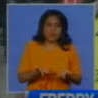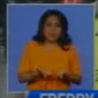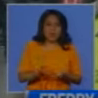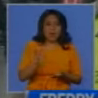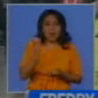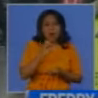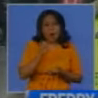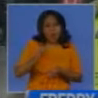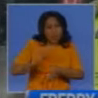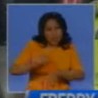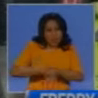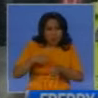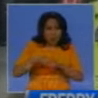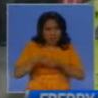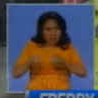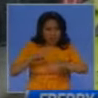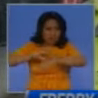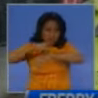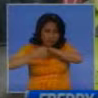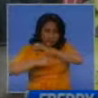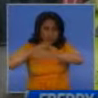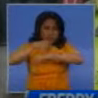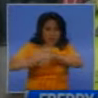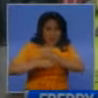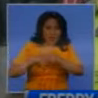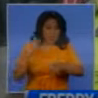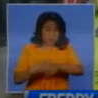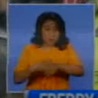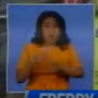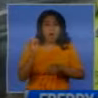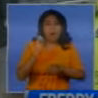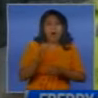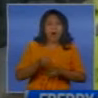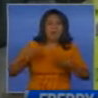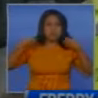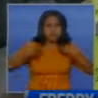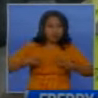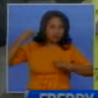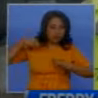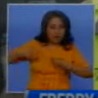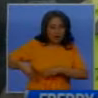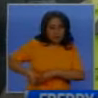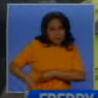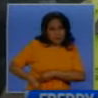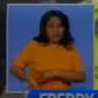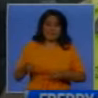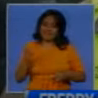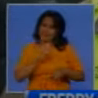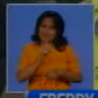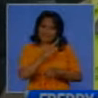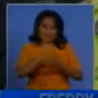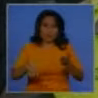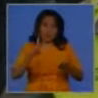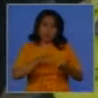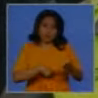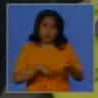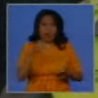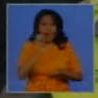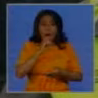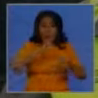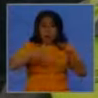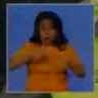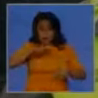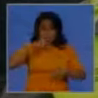piezas metálicas que las traen en las muñecas, o las traen en sus chompas, en sus chalecos, y obviamente gente que esté tampoco en estado de